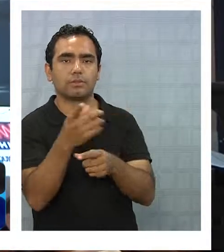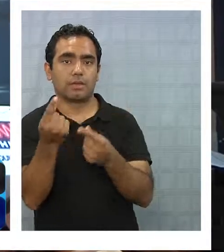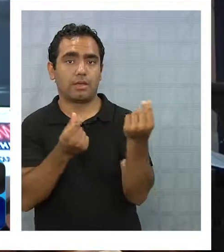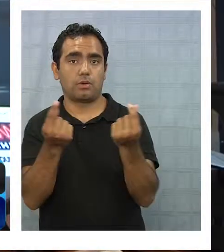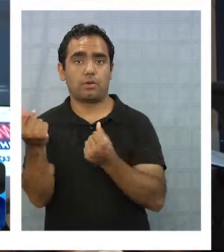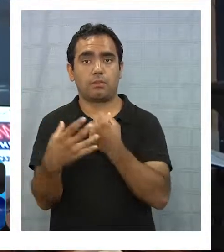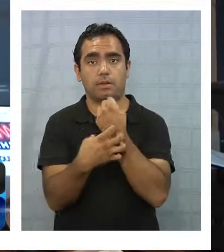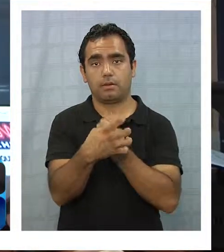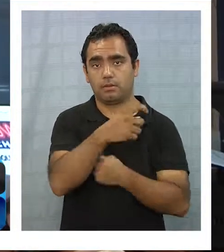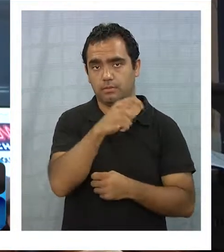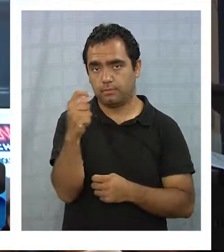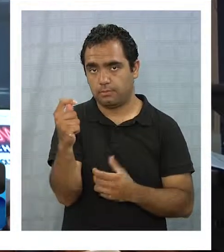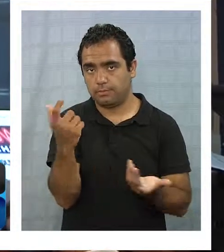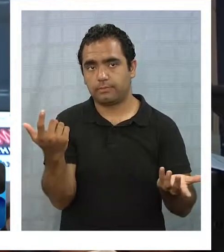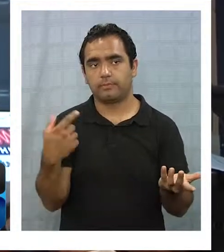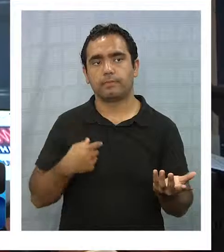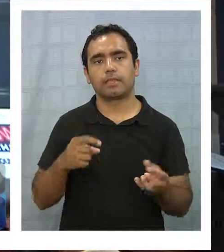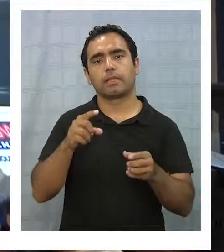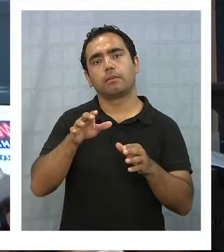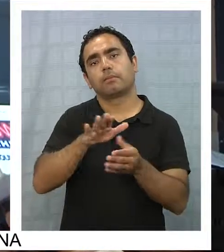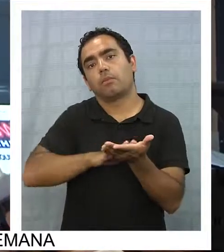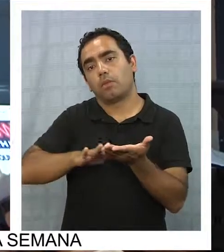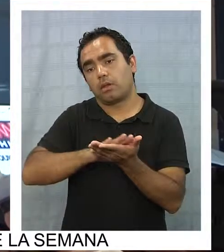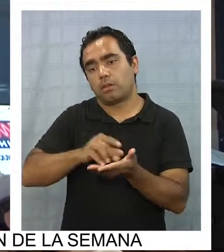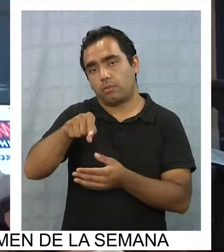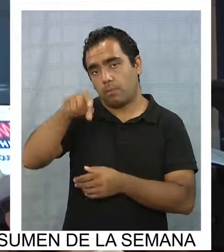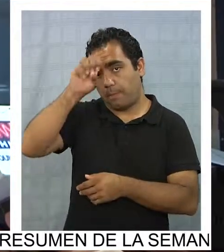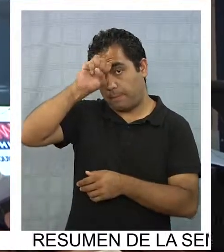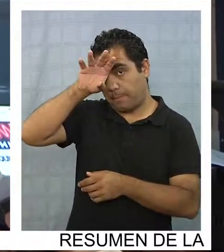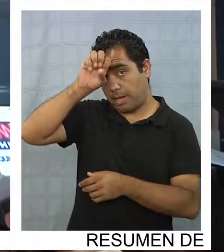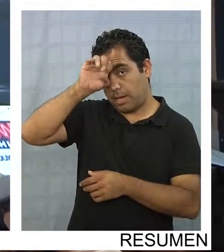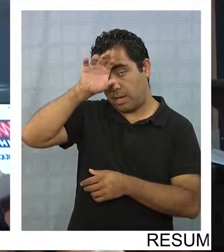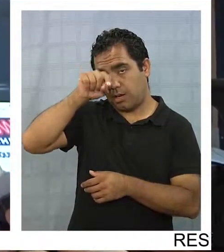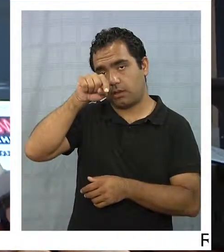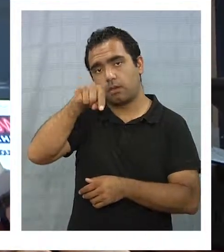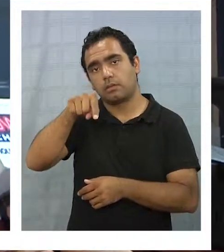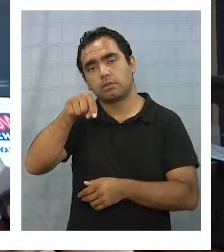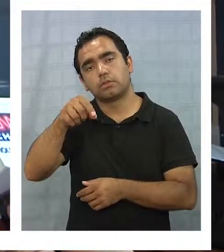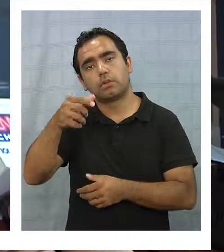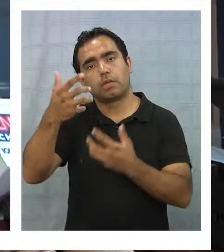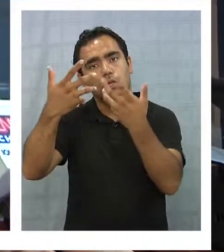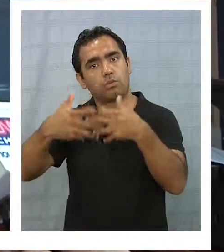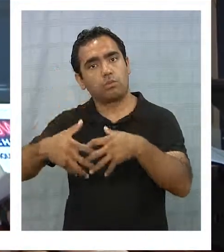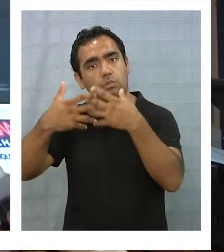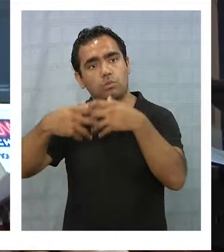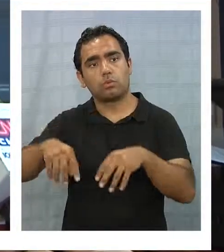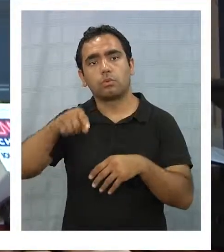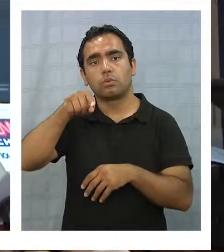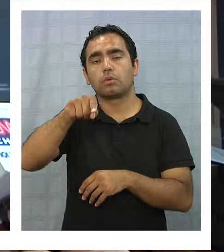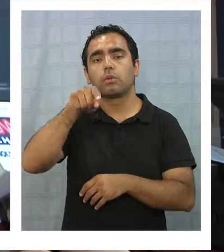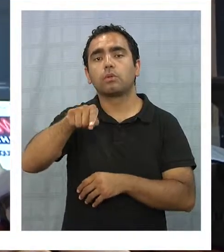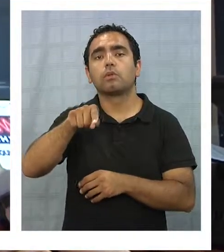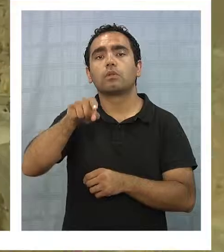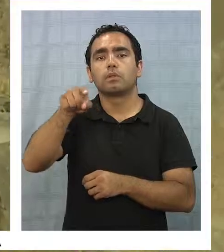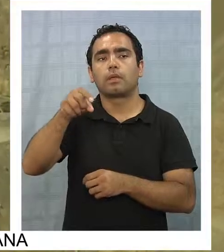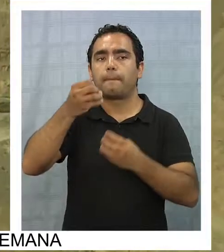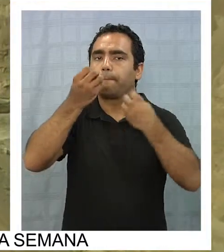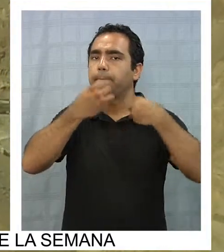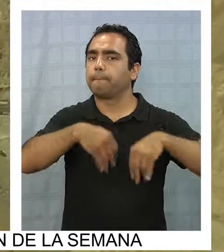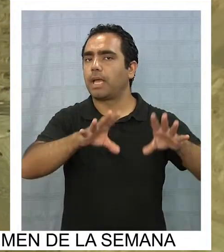regional. En este caso, minería ha sido de una de las industrias que más una industria que ha perdido